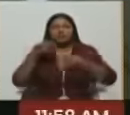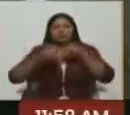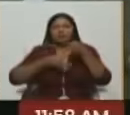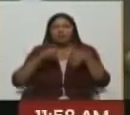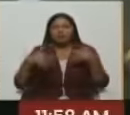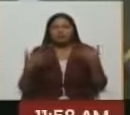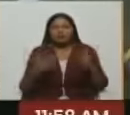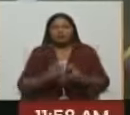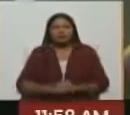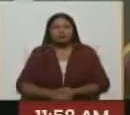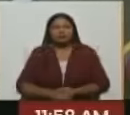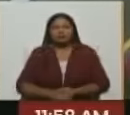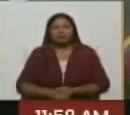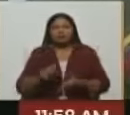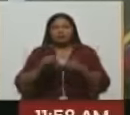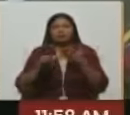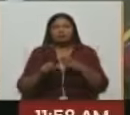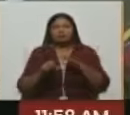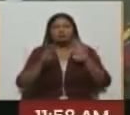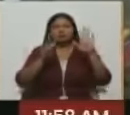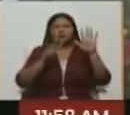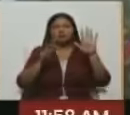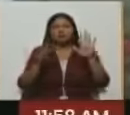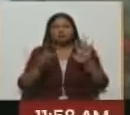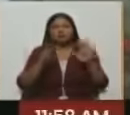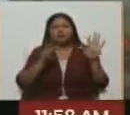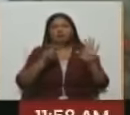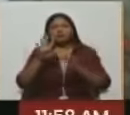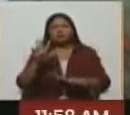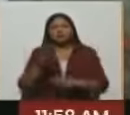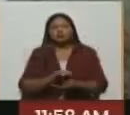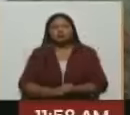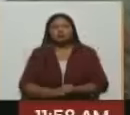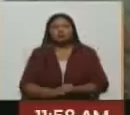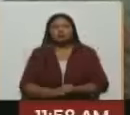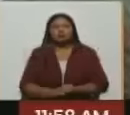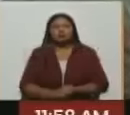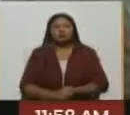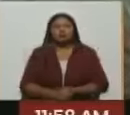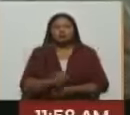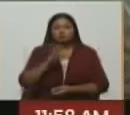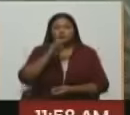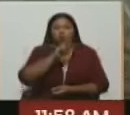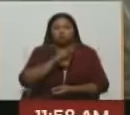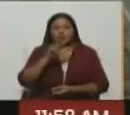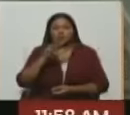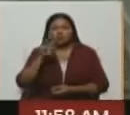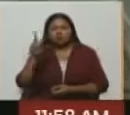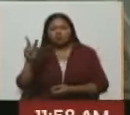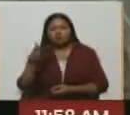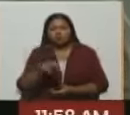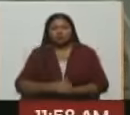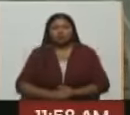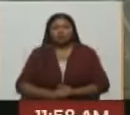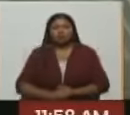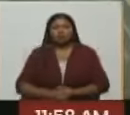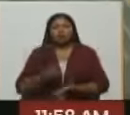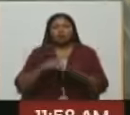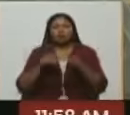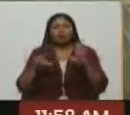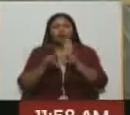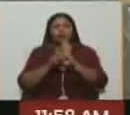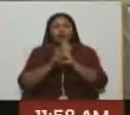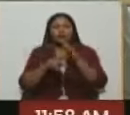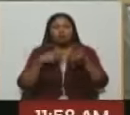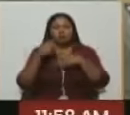¿De qué habla el artículo 72, 75, 82 y 232, establecido en la Ley Orgánica